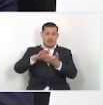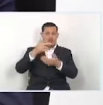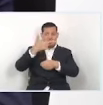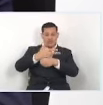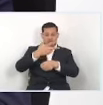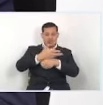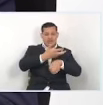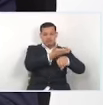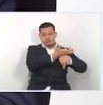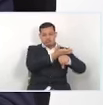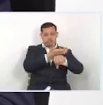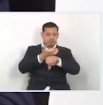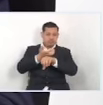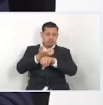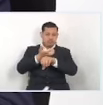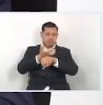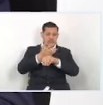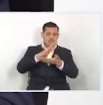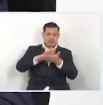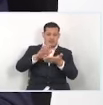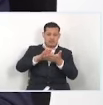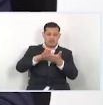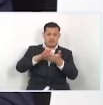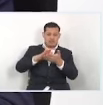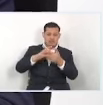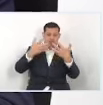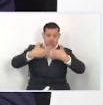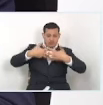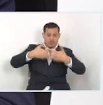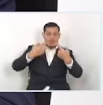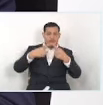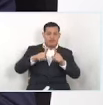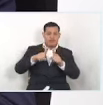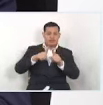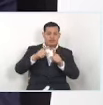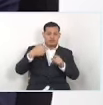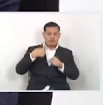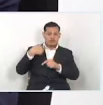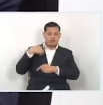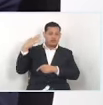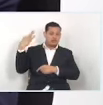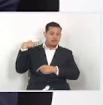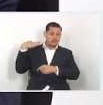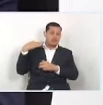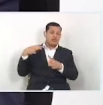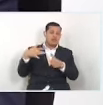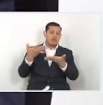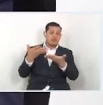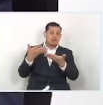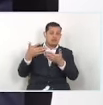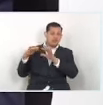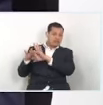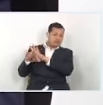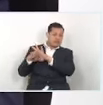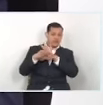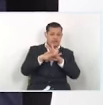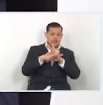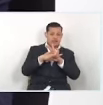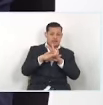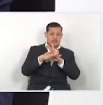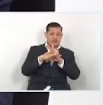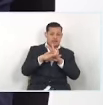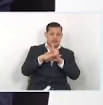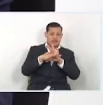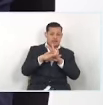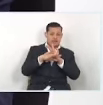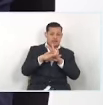Guatemala, donde están sus subsidiarias. Pero yo les hago la invitación a que traigan, ¿verdad?, a sus